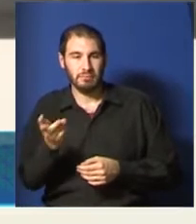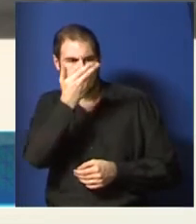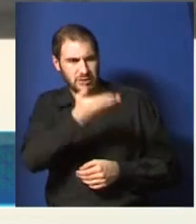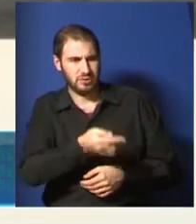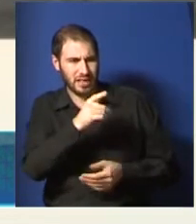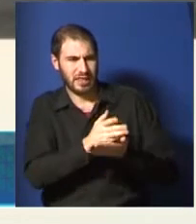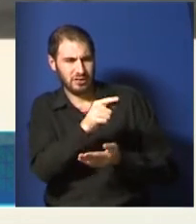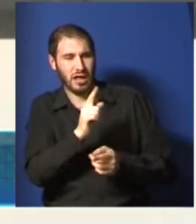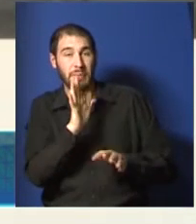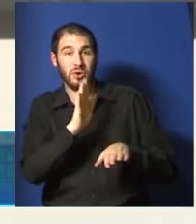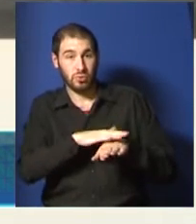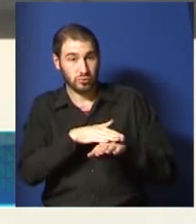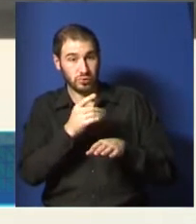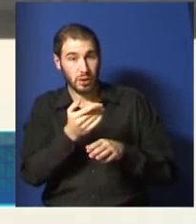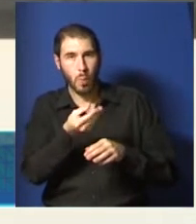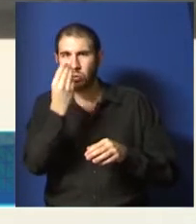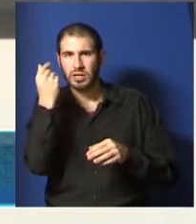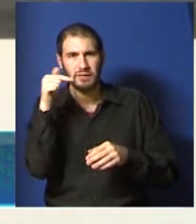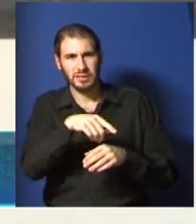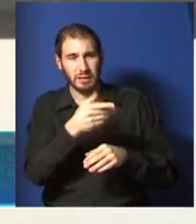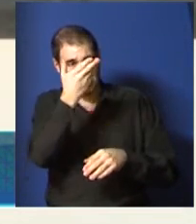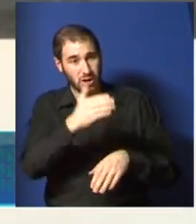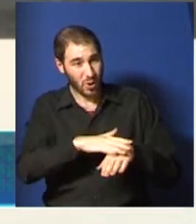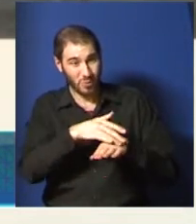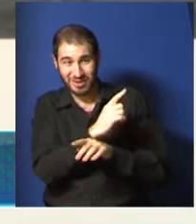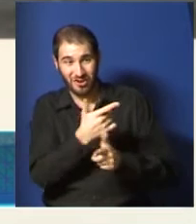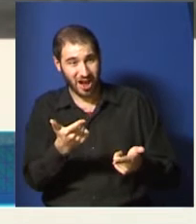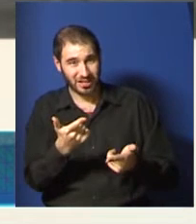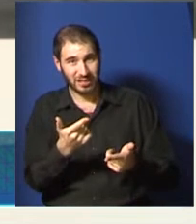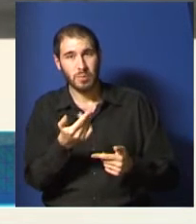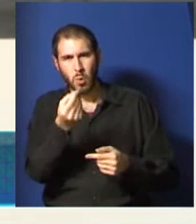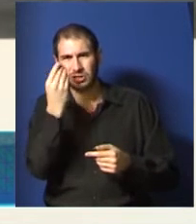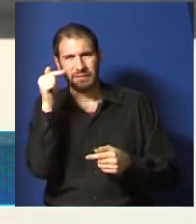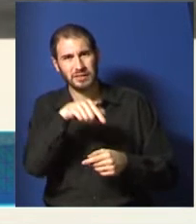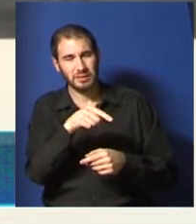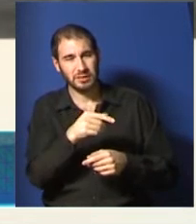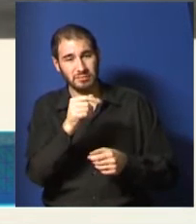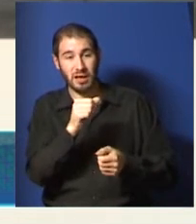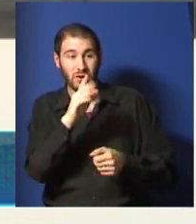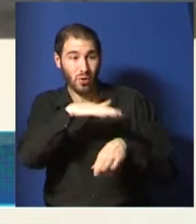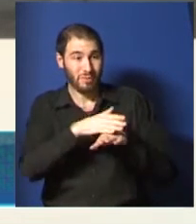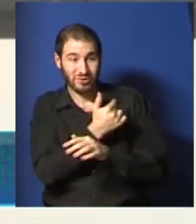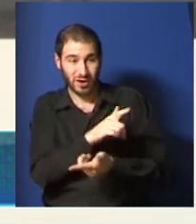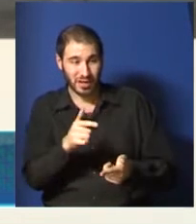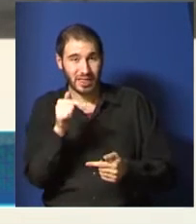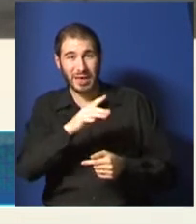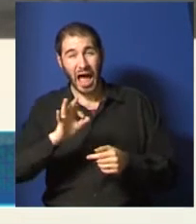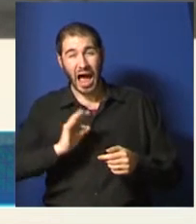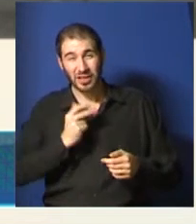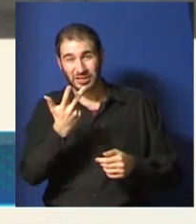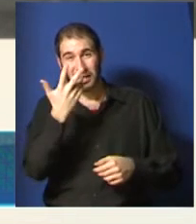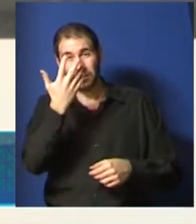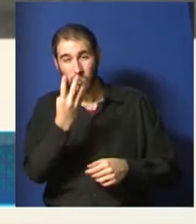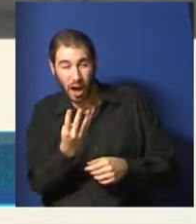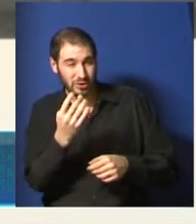que puede ser inocente y de hecho muchas veces es inocente, muchas veces resulta absuelto y después de haber estado 3 años o